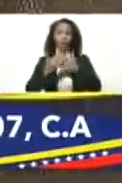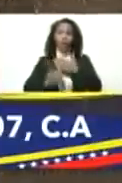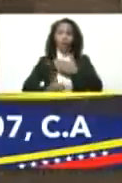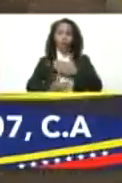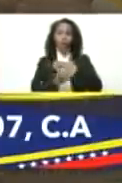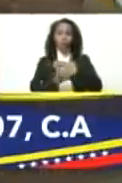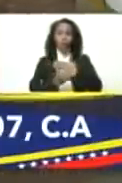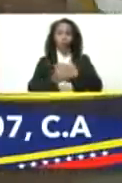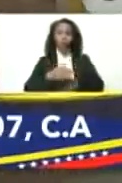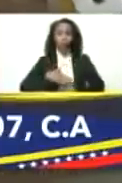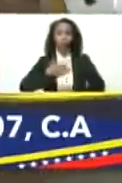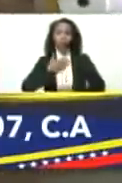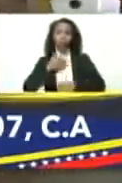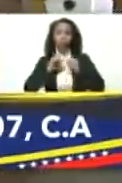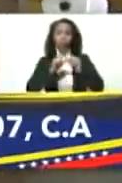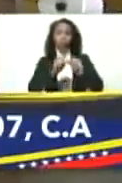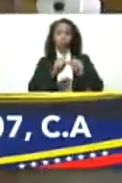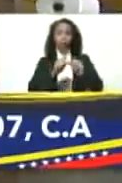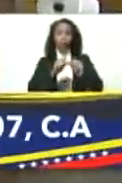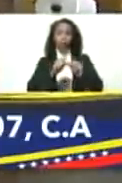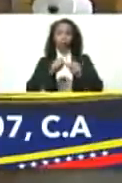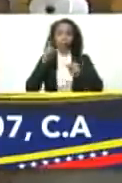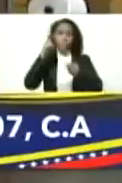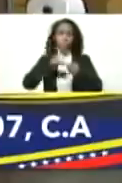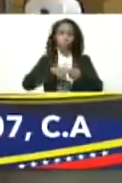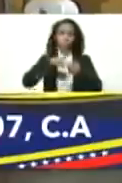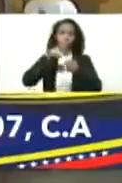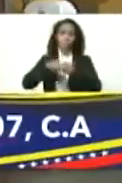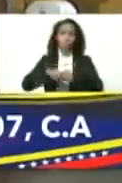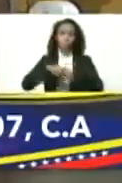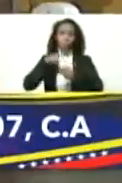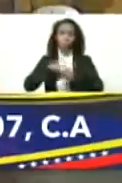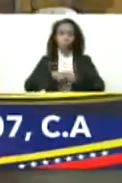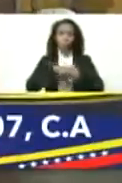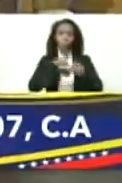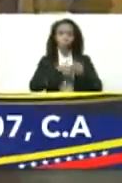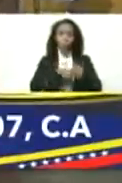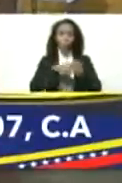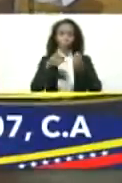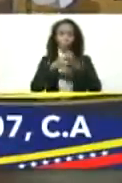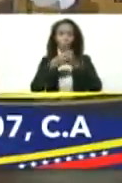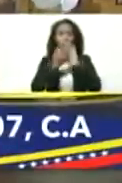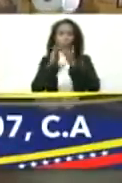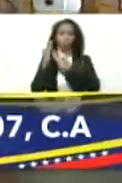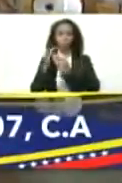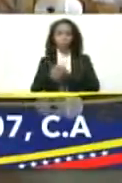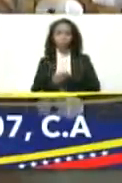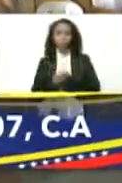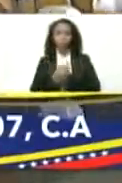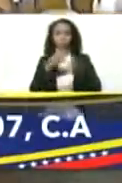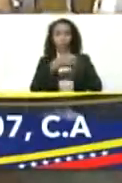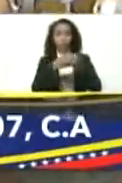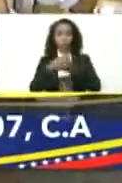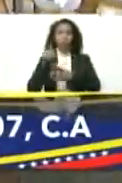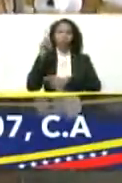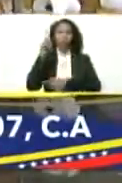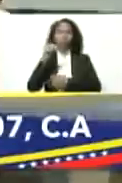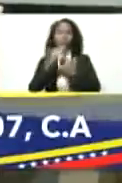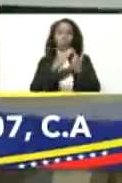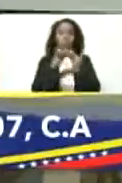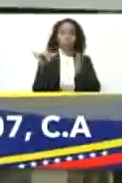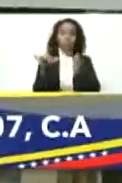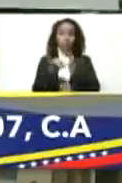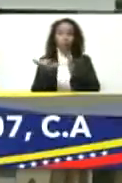avanzando y poder seguir empleando el sector de la comunidad y sectores también aledaños a